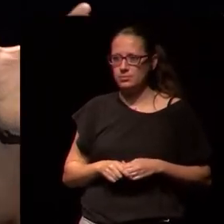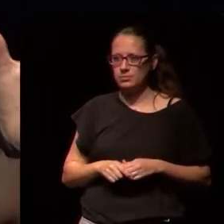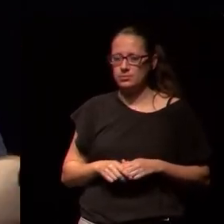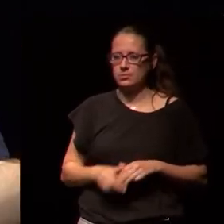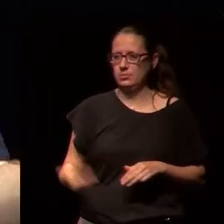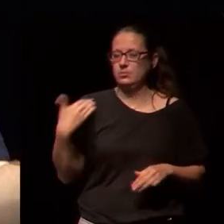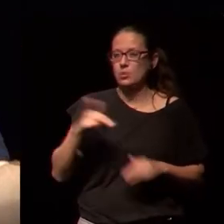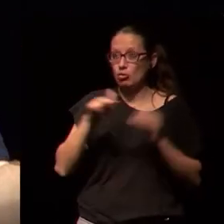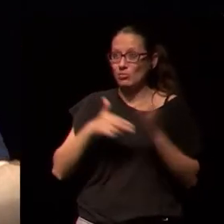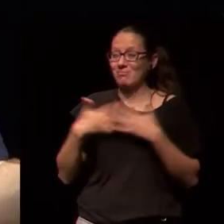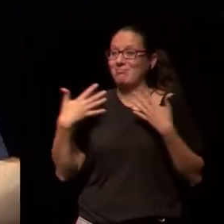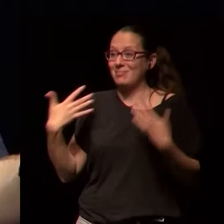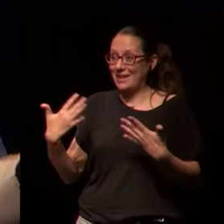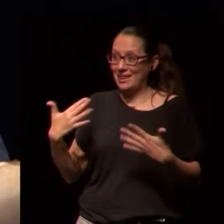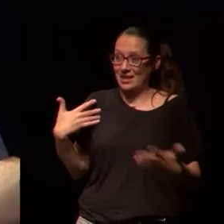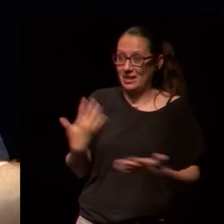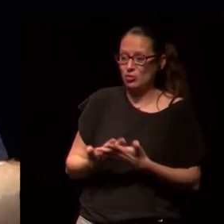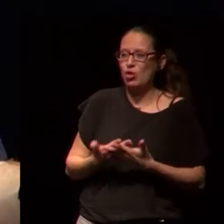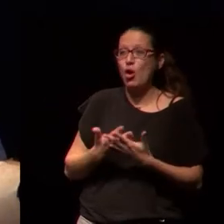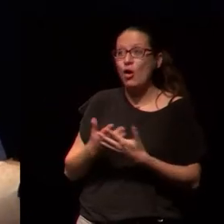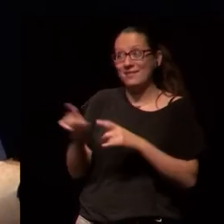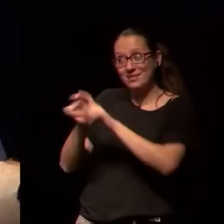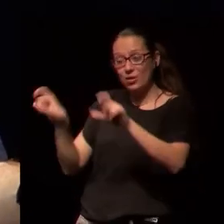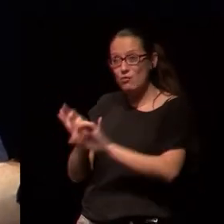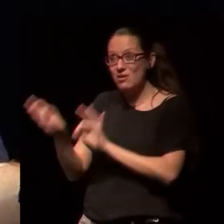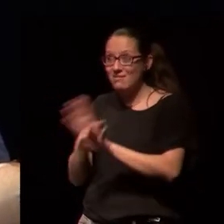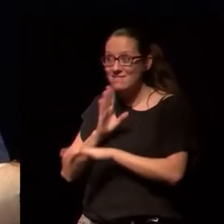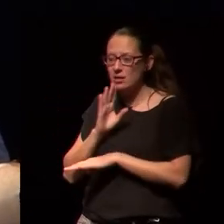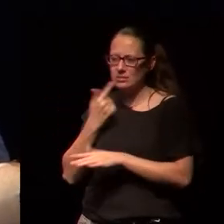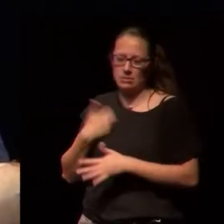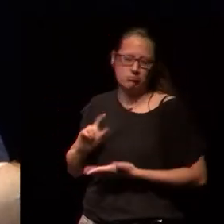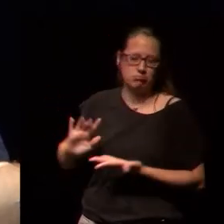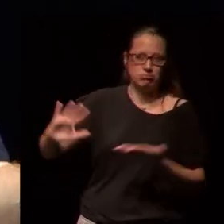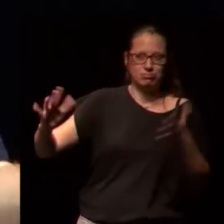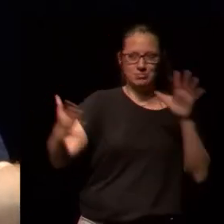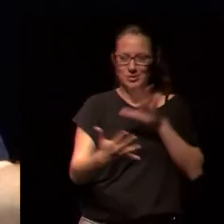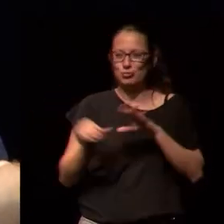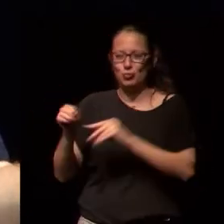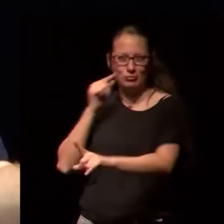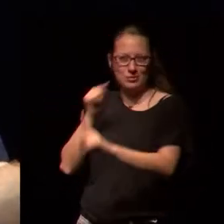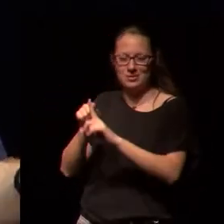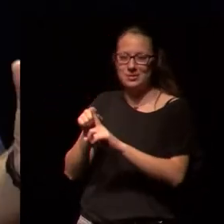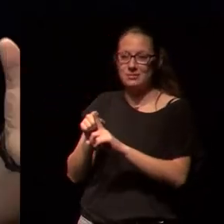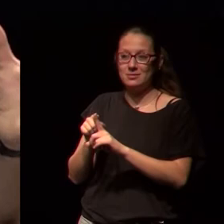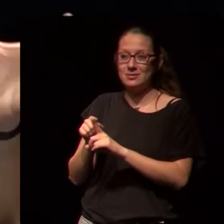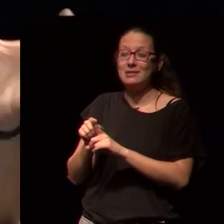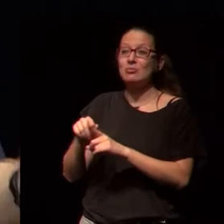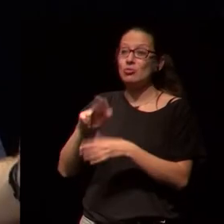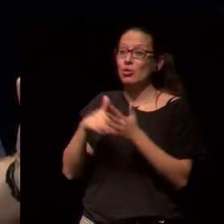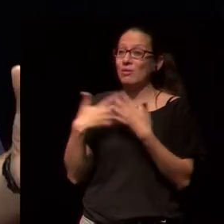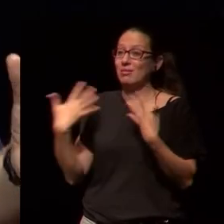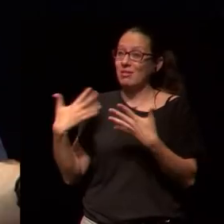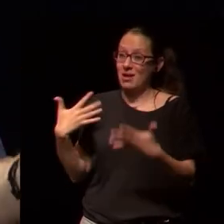Desde el 2010, la organización ha cambiado su sentido y desde entonces ha estado trabajando